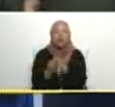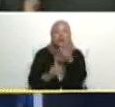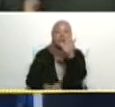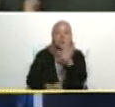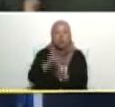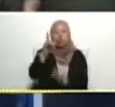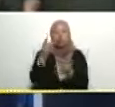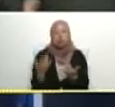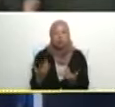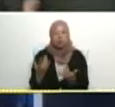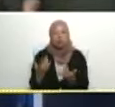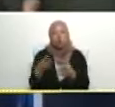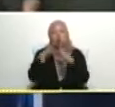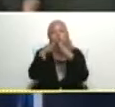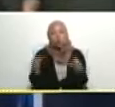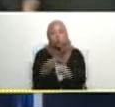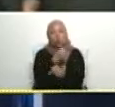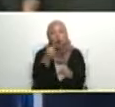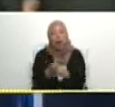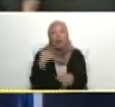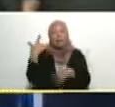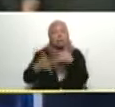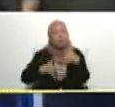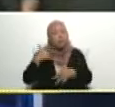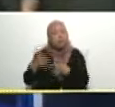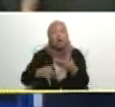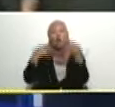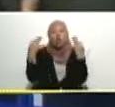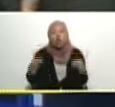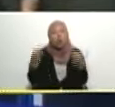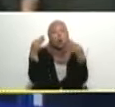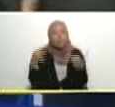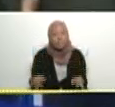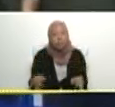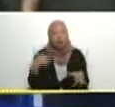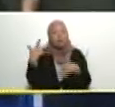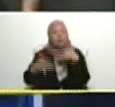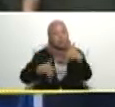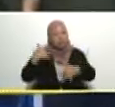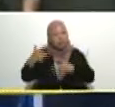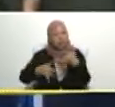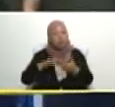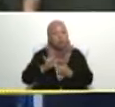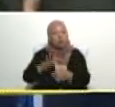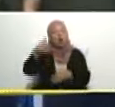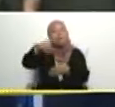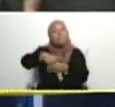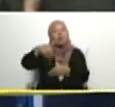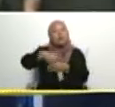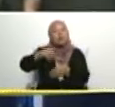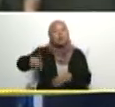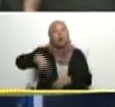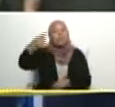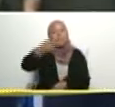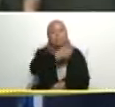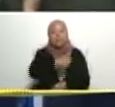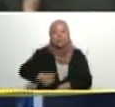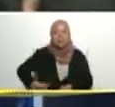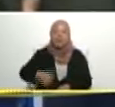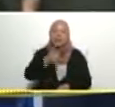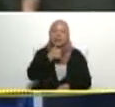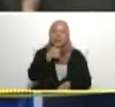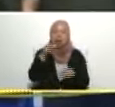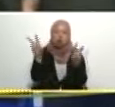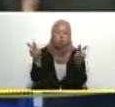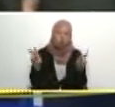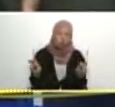desarrollar con total y absoluta normalidad las precitadas elecciones. Cabe destacar